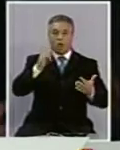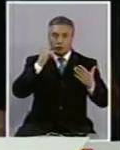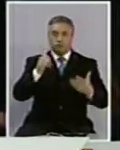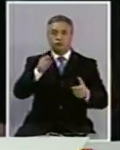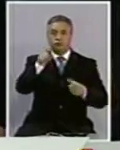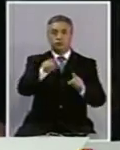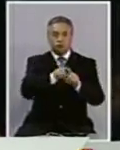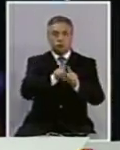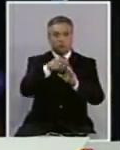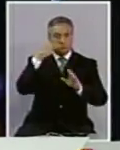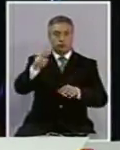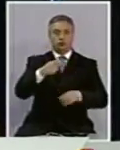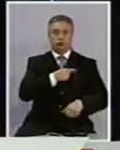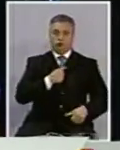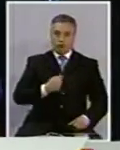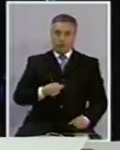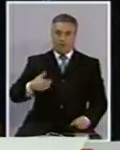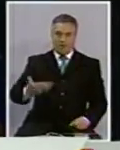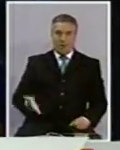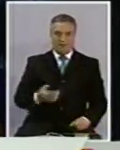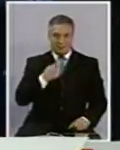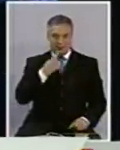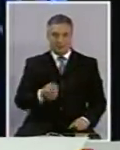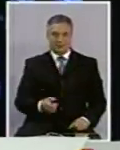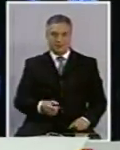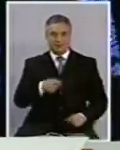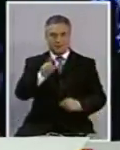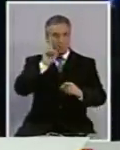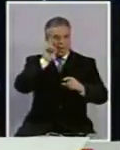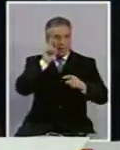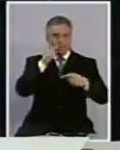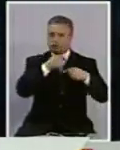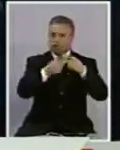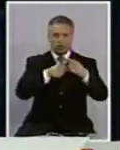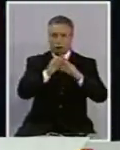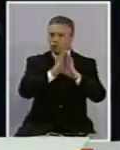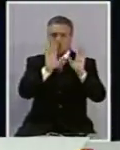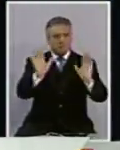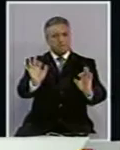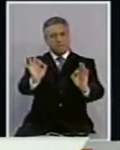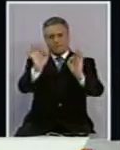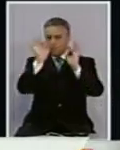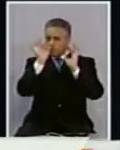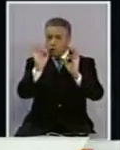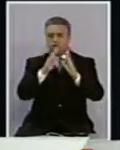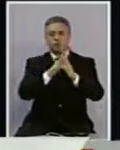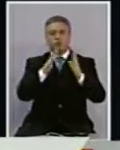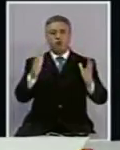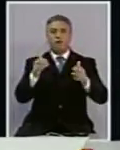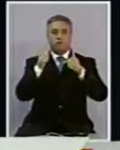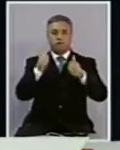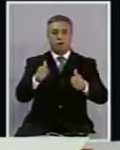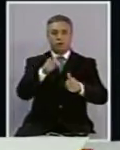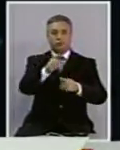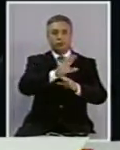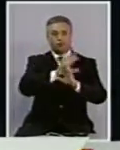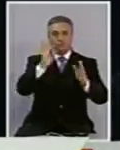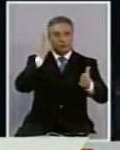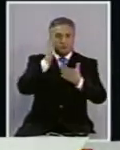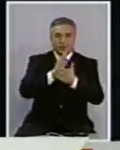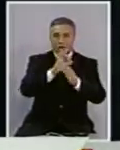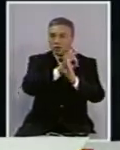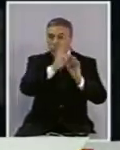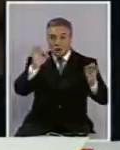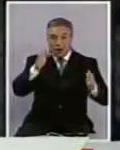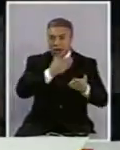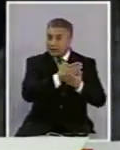aventura digna de Superman. Se nota el sello Nolan y se nota la historia sobre todo. Muy, muy redonda, muy, muy, muy buena. Los efectos no terminan nunca, más encima la película